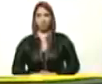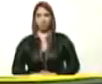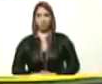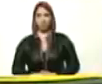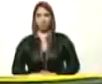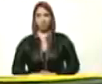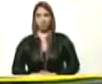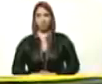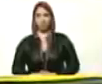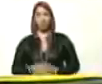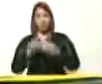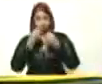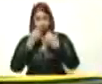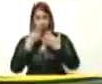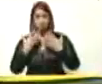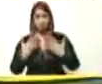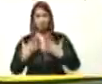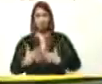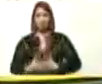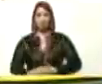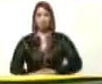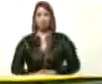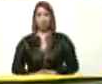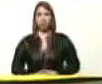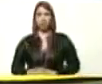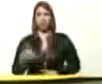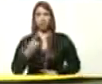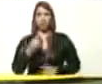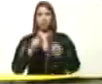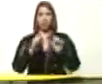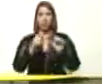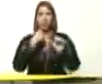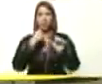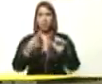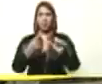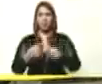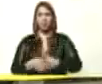muy bien solo me queda decirle